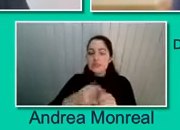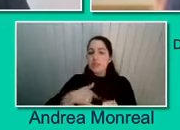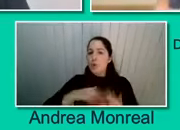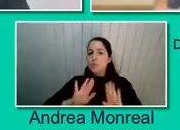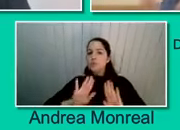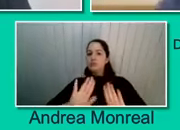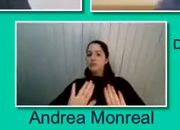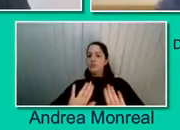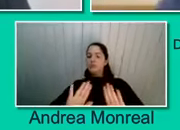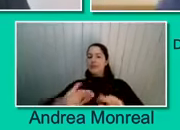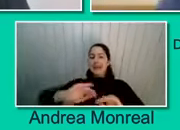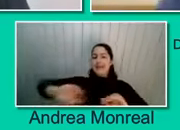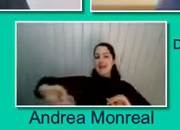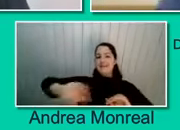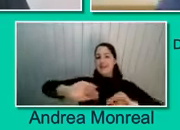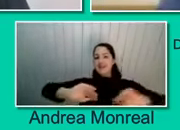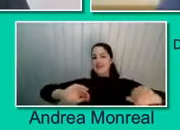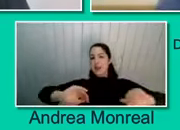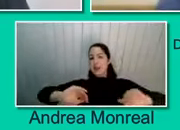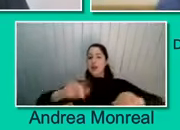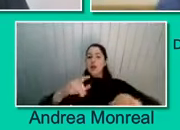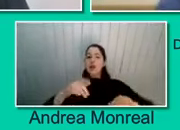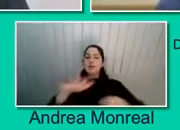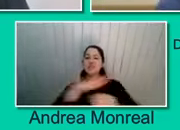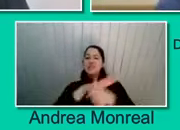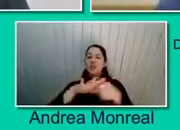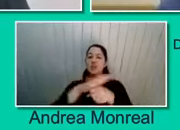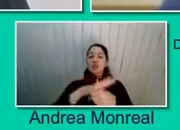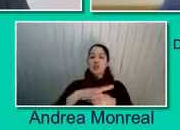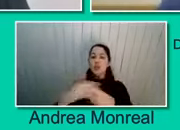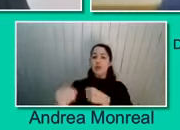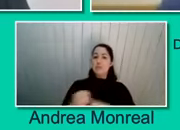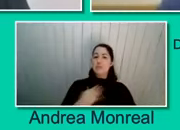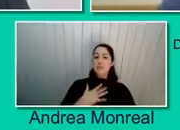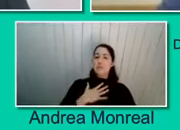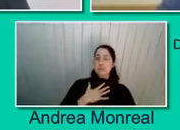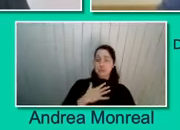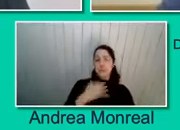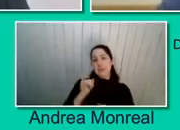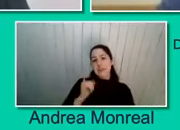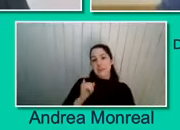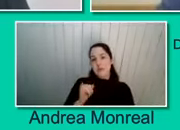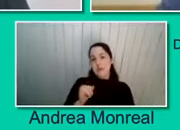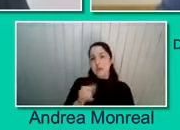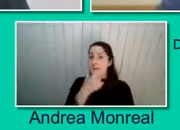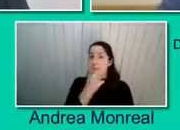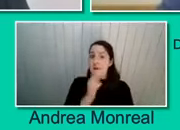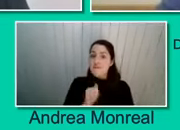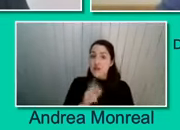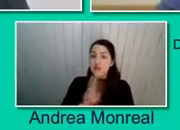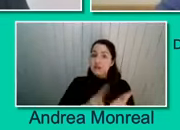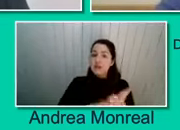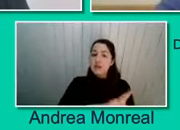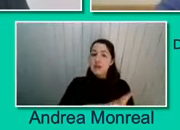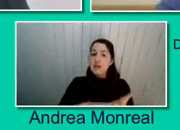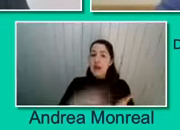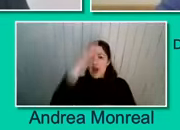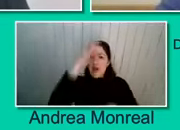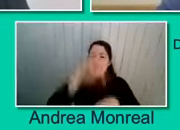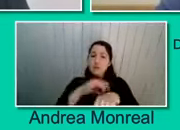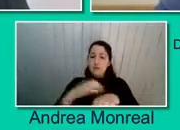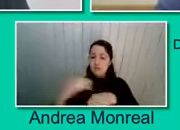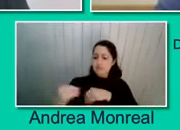donde podríamos contraer el virus, porque es más fácil enfermarse afuera que dentro del laboratorio. Como les contaba, la muestra